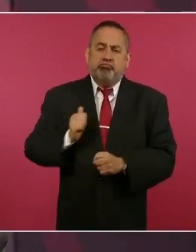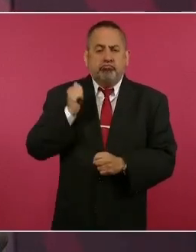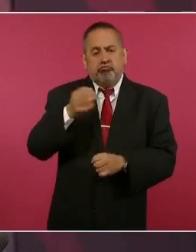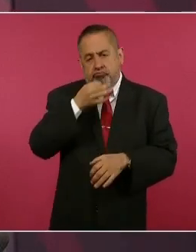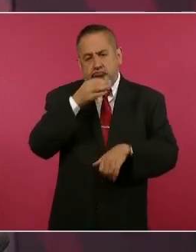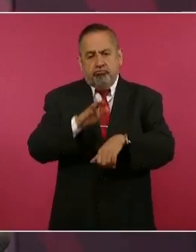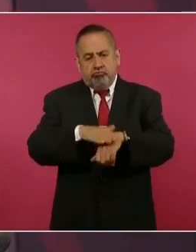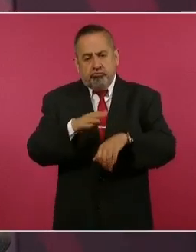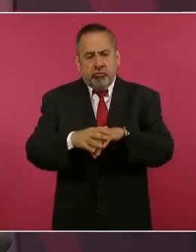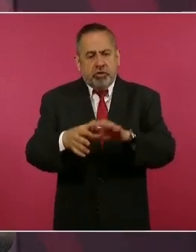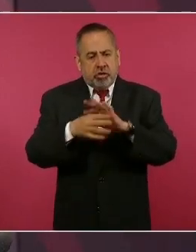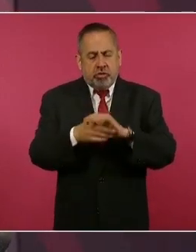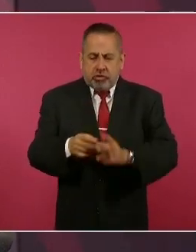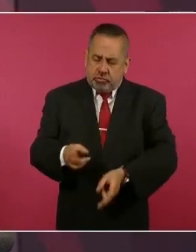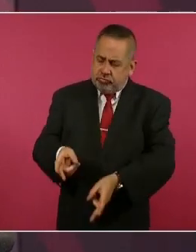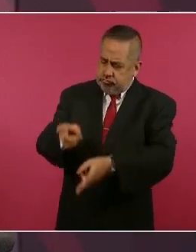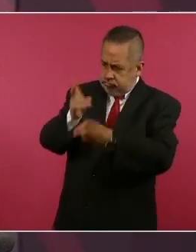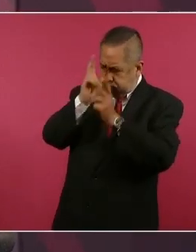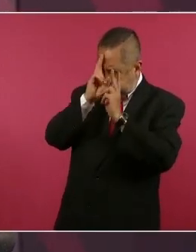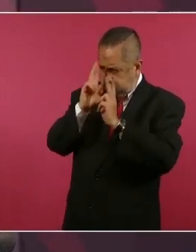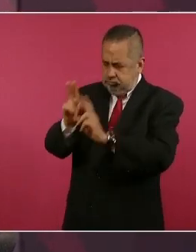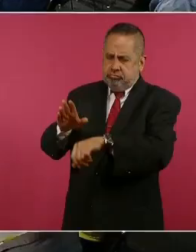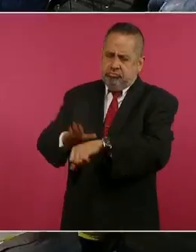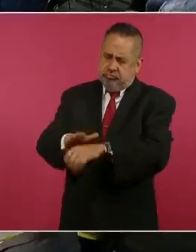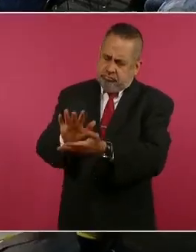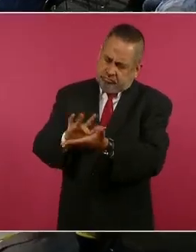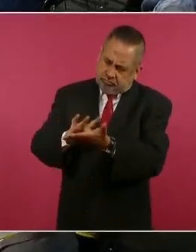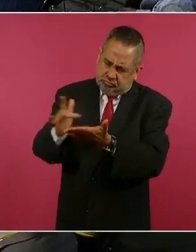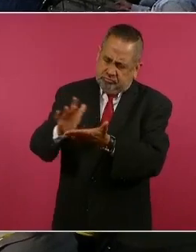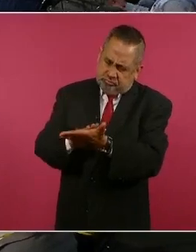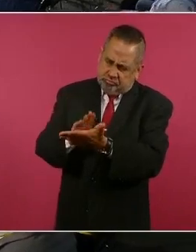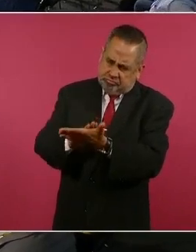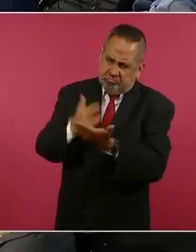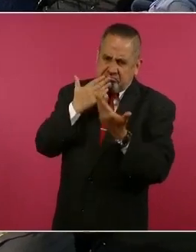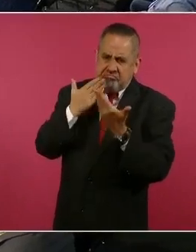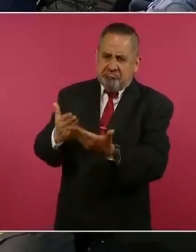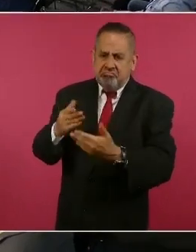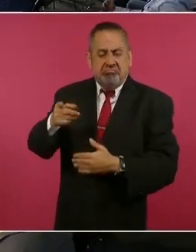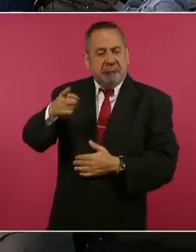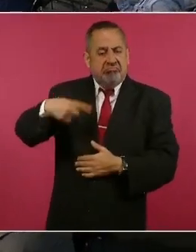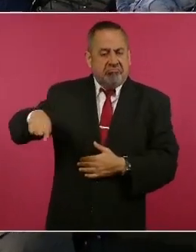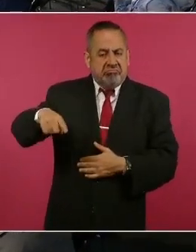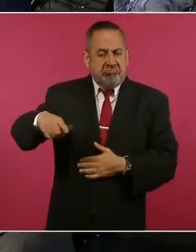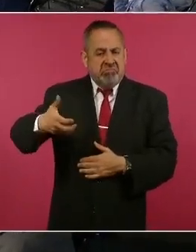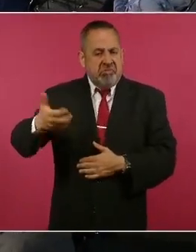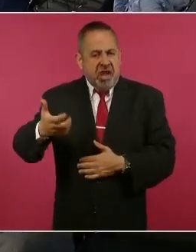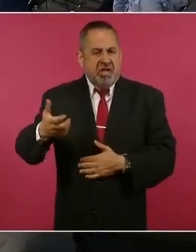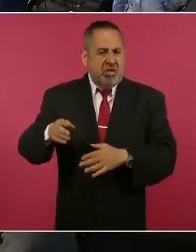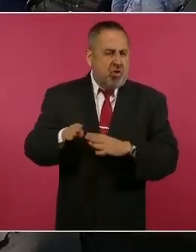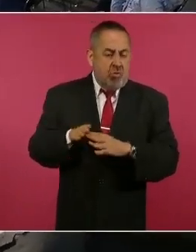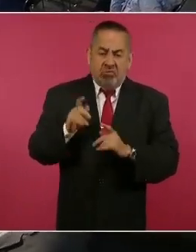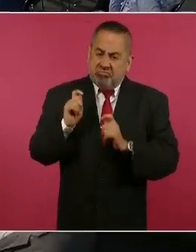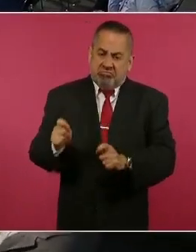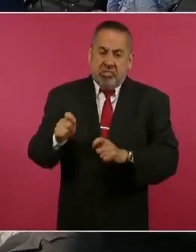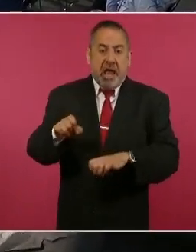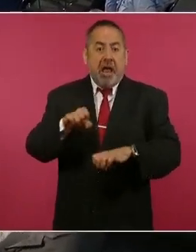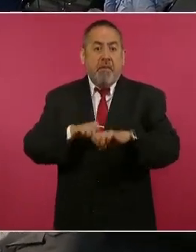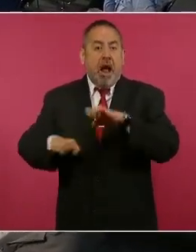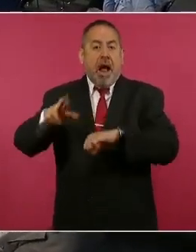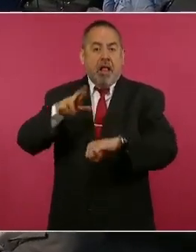de rendirles un homenaje por lo que hicieron,